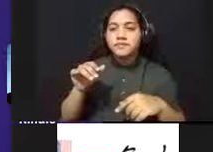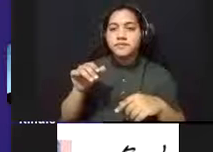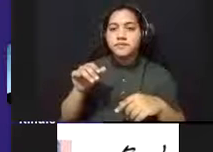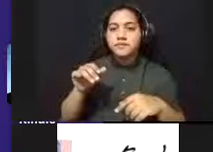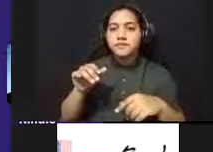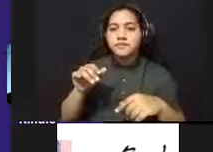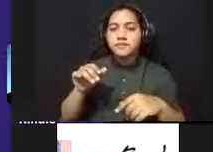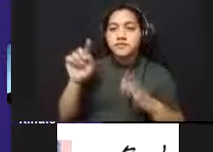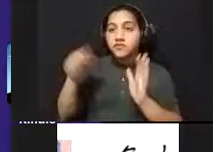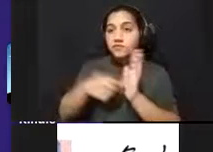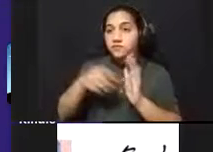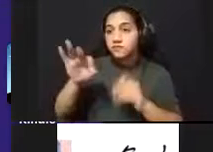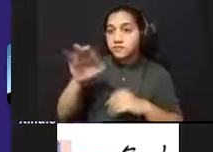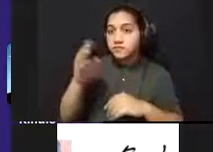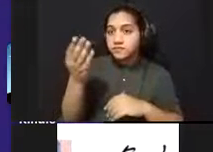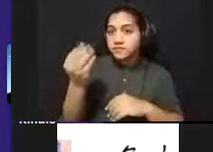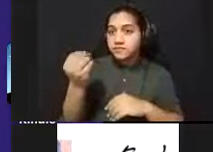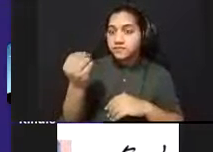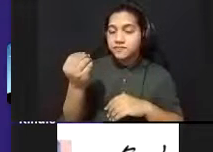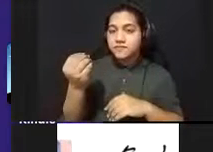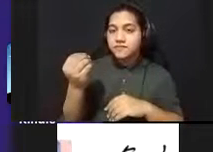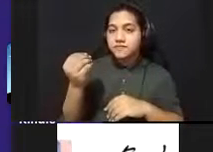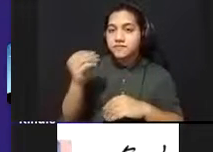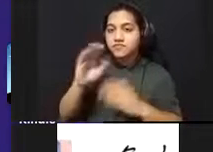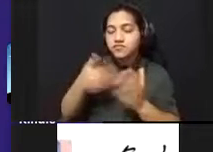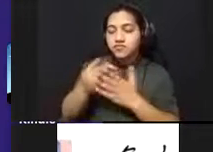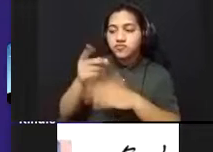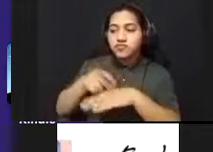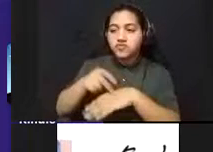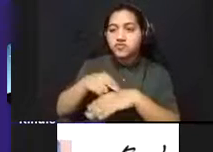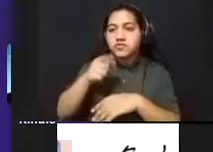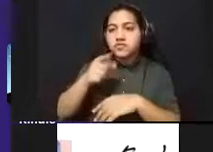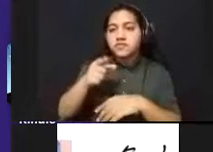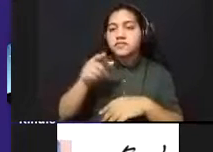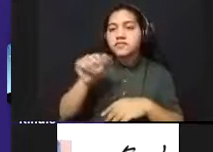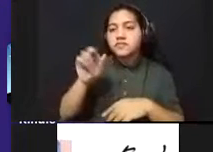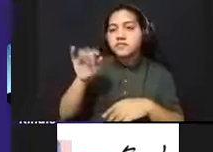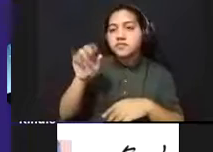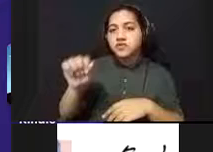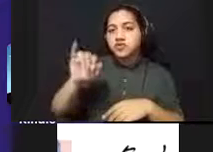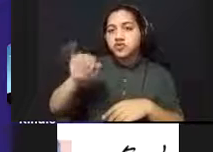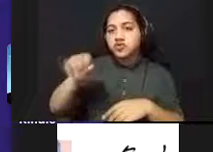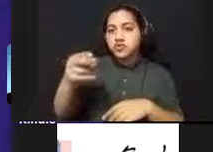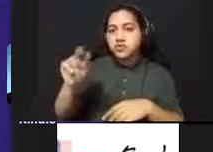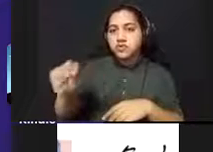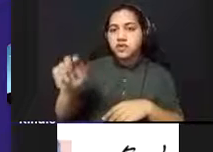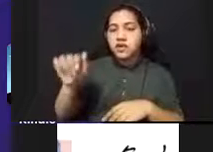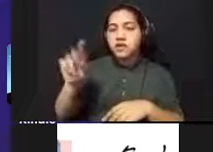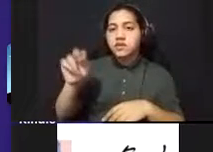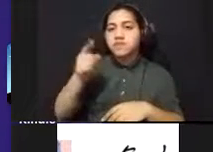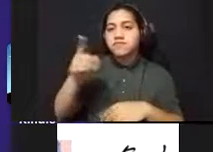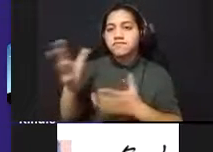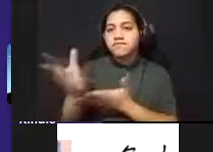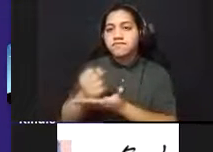En 1914 llega a Puerto Rico el antropólogo John Alden y recopila